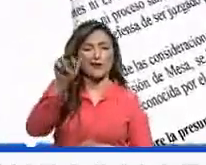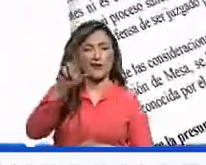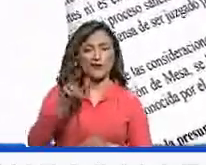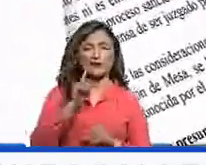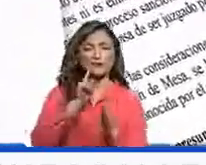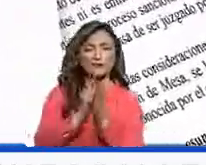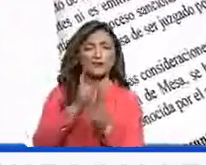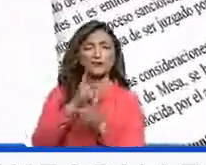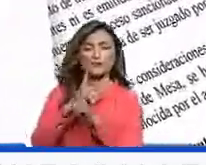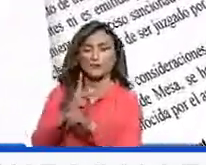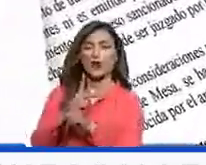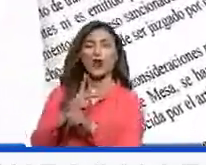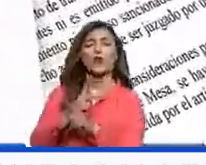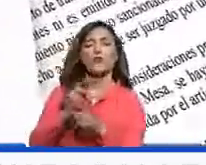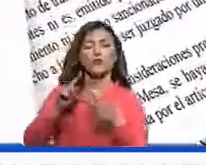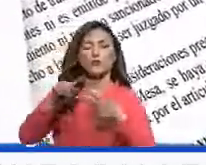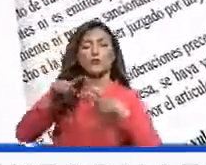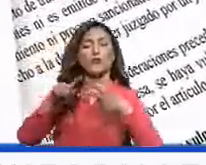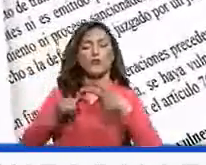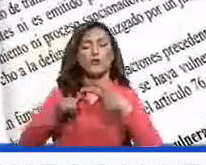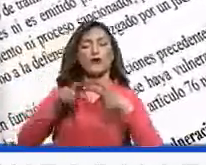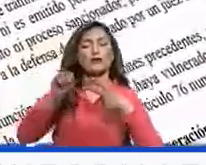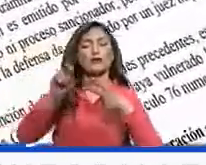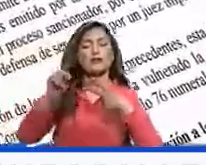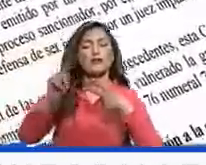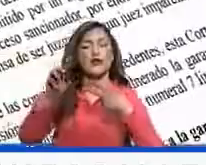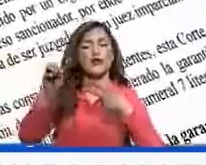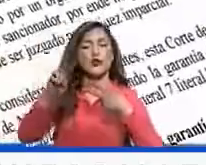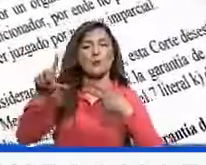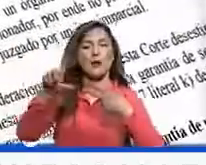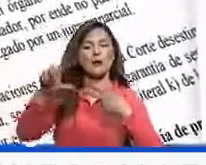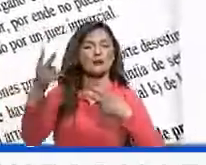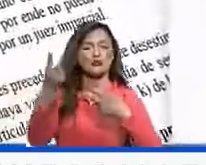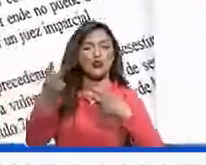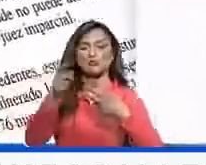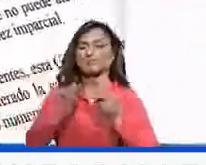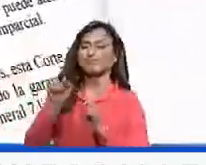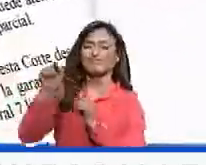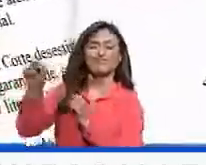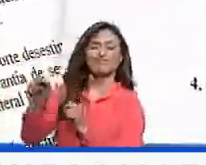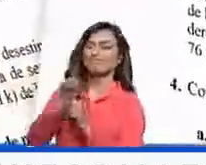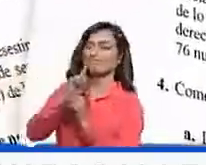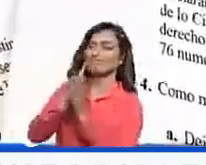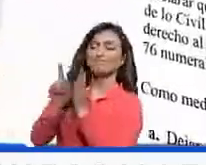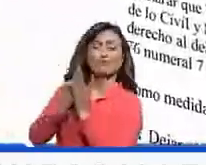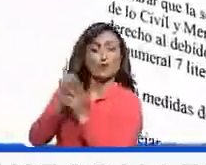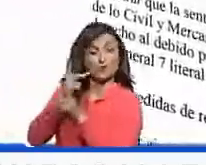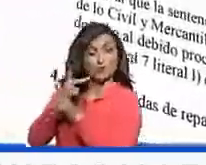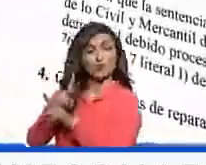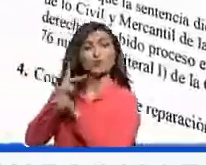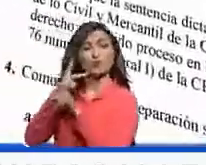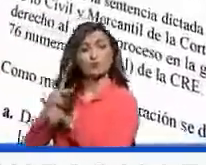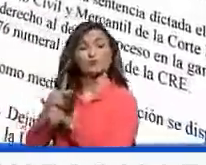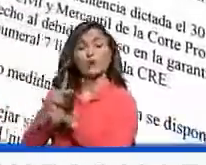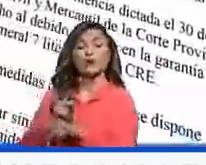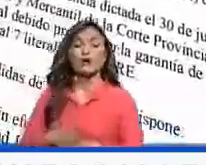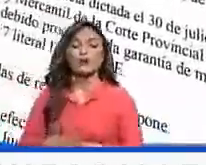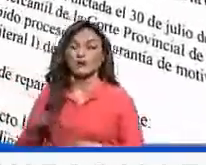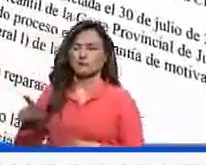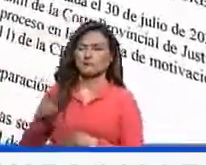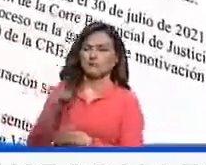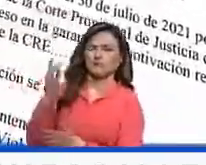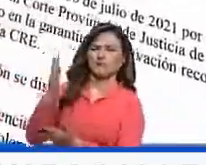y Mónica Sandoval contra las sentencias de primera y segunda instancia que permitieron a Jorge Yunda regresar a la